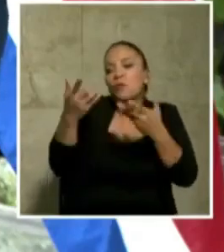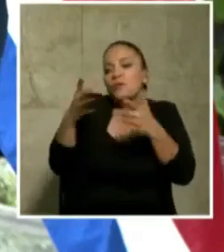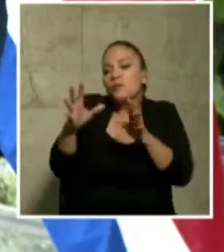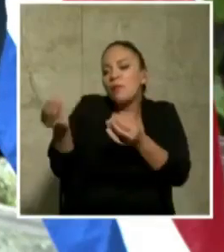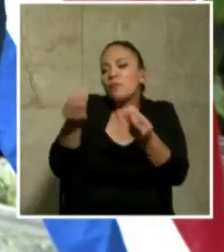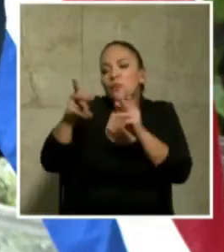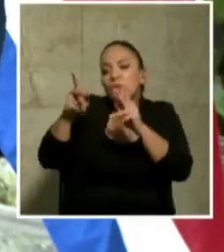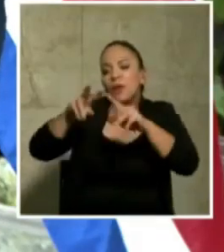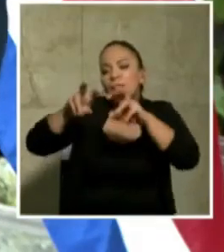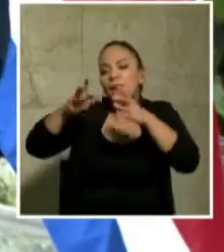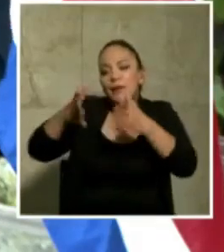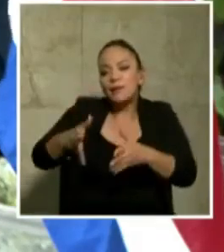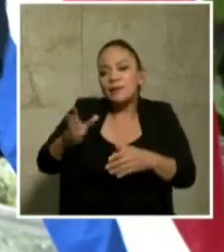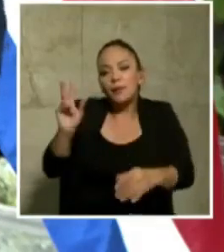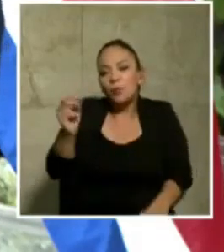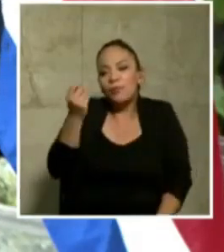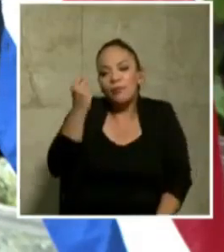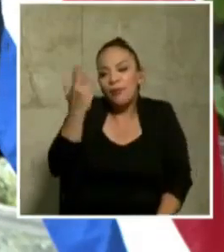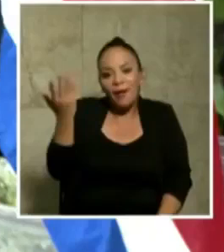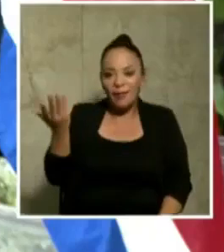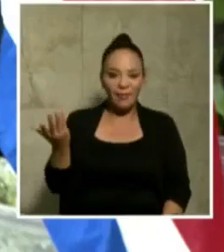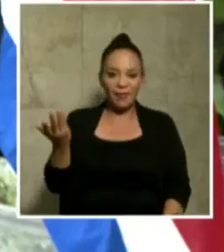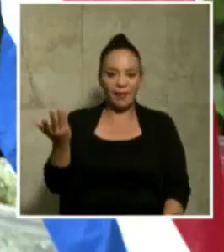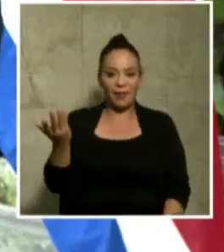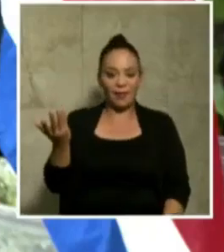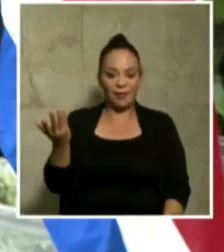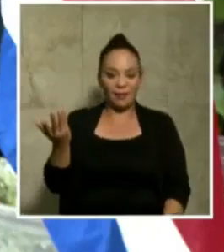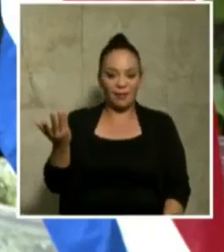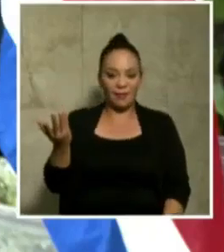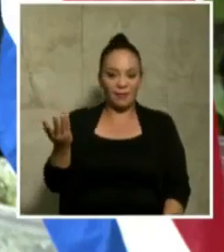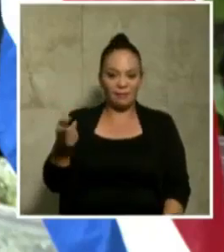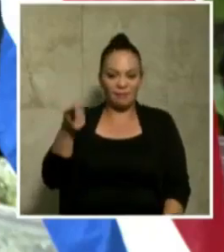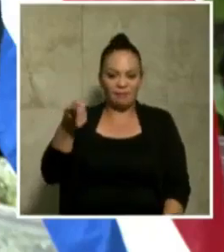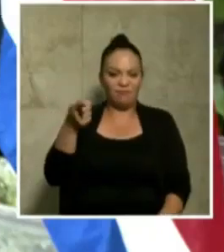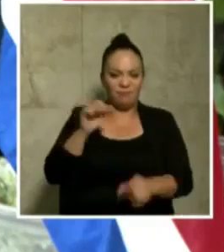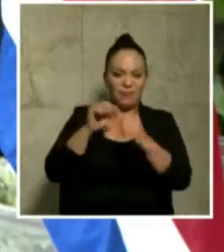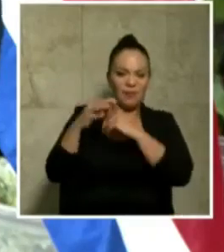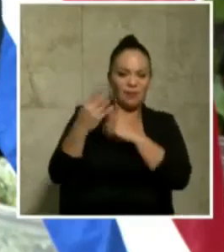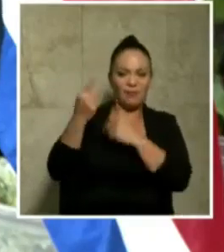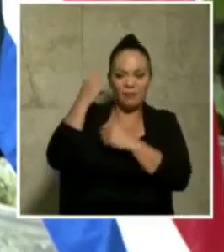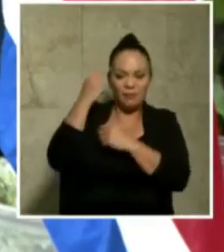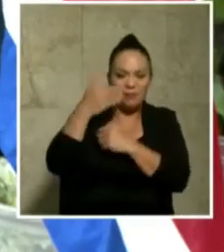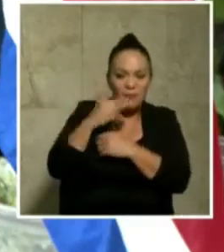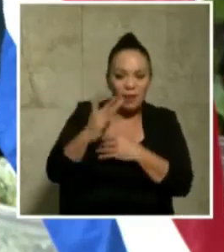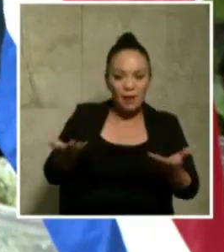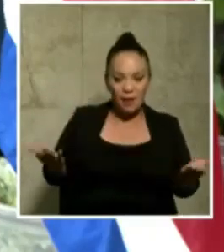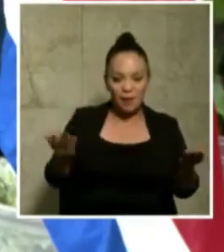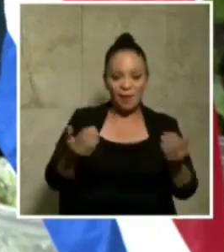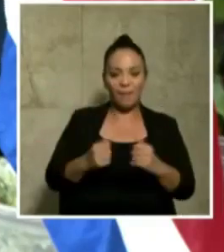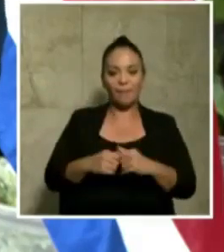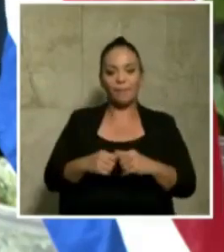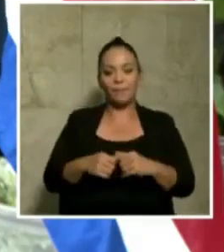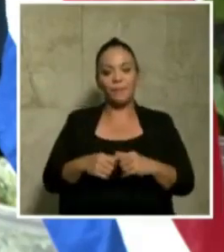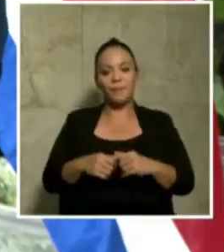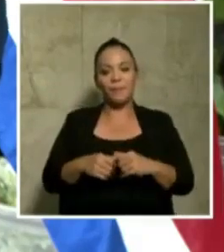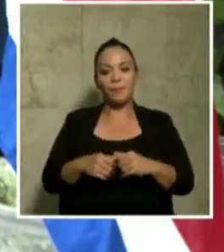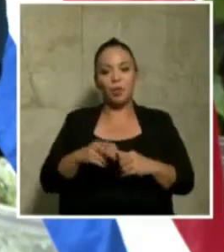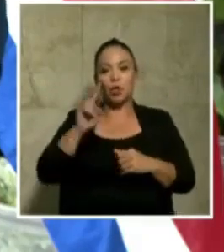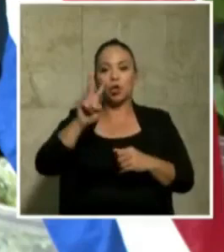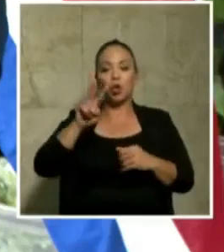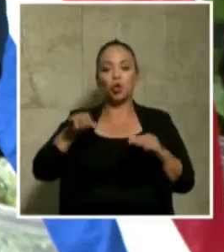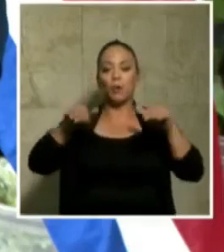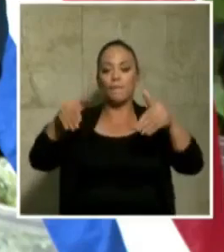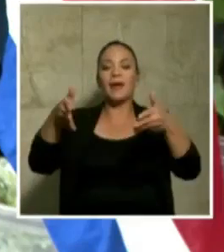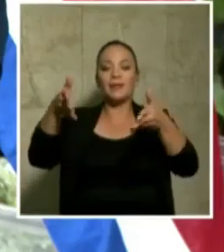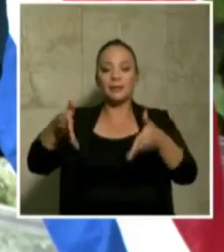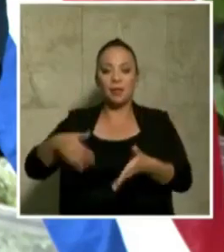que no se explican esa falta de consistencia en el tiempo. Votaron dos magistrados